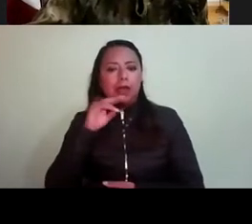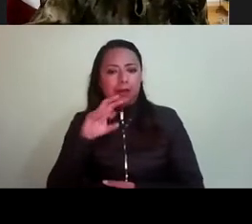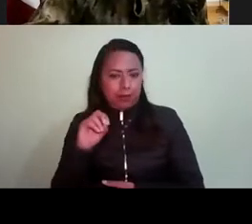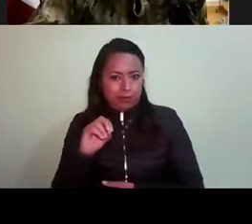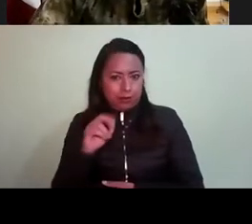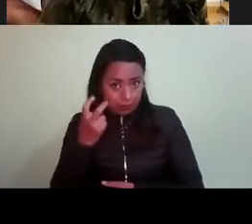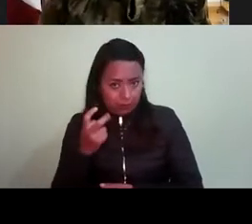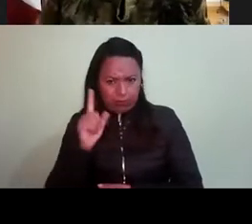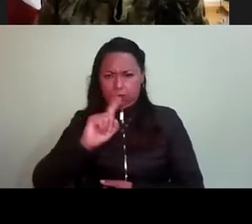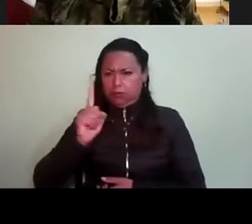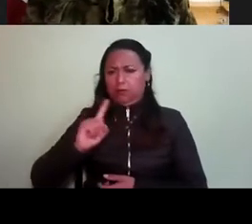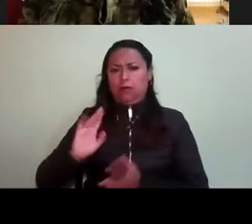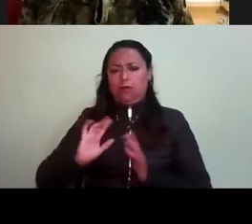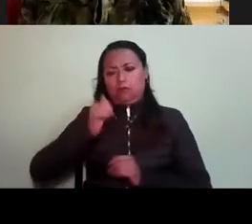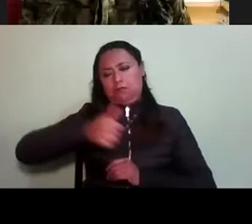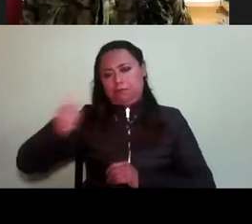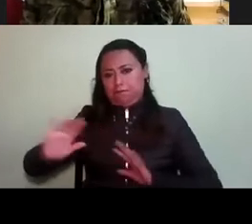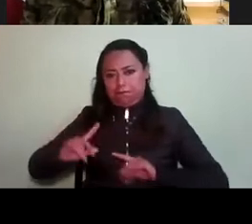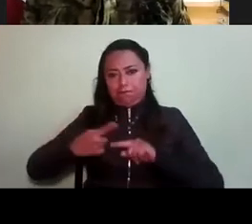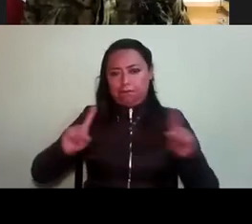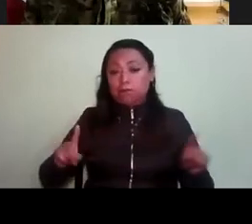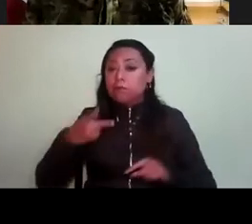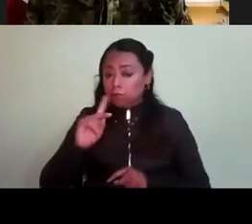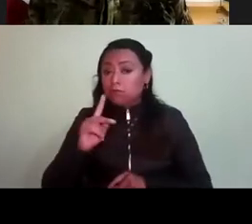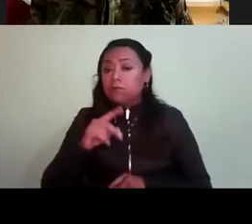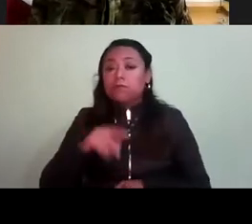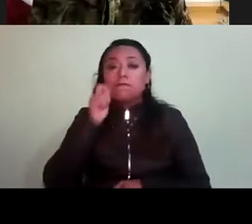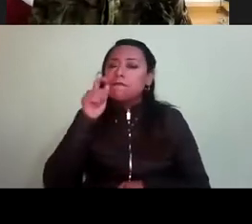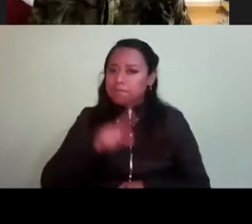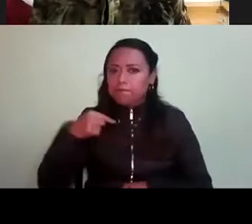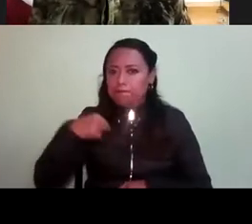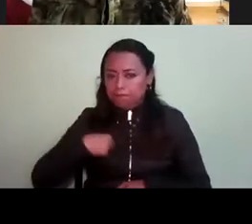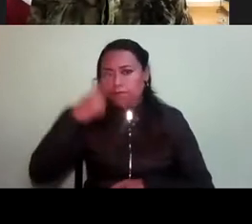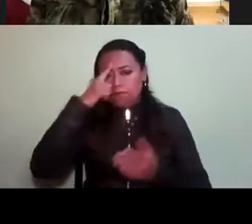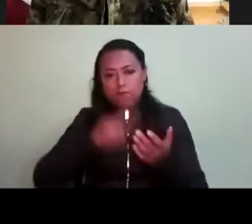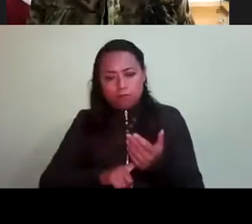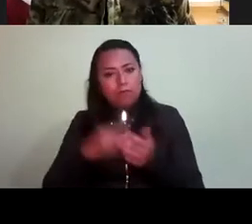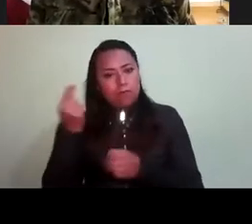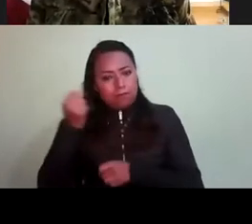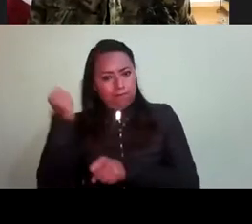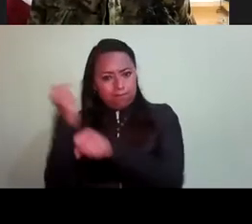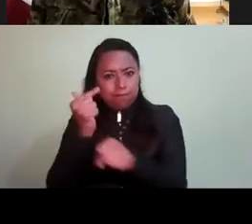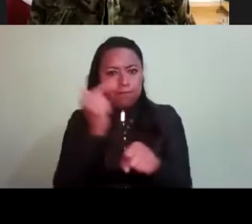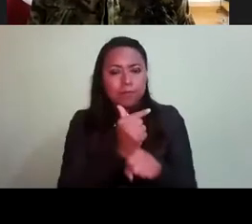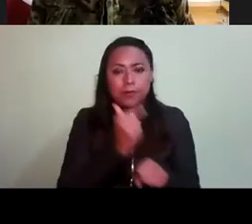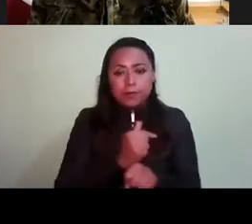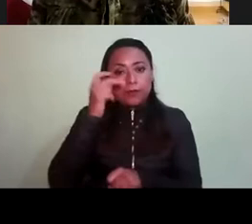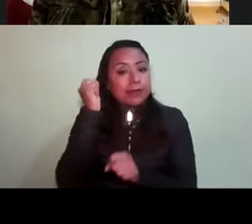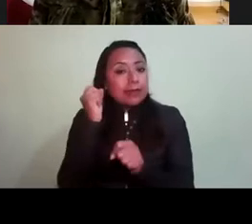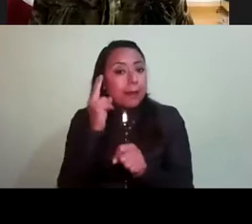también creemos que debe de haber mayor detección oportuna para implementar las